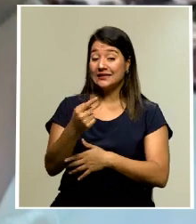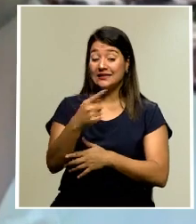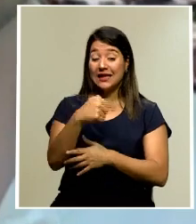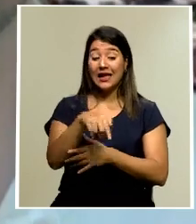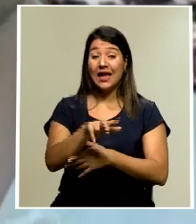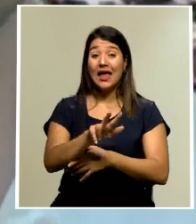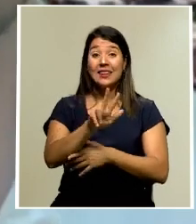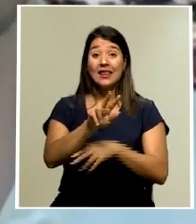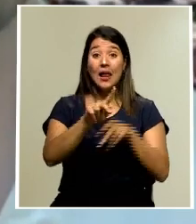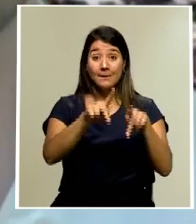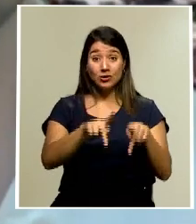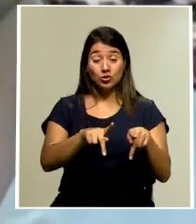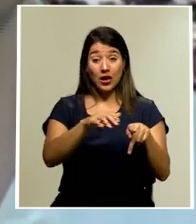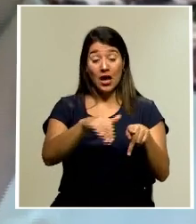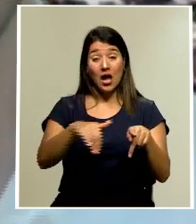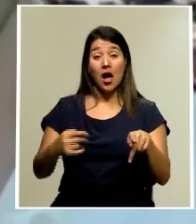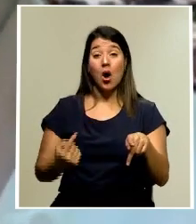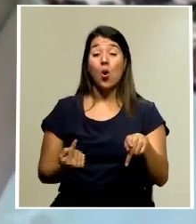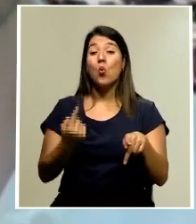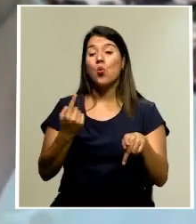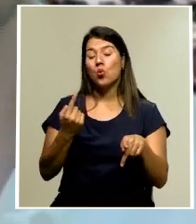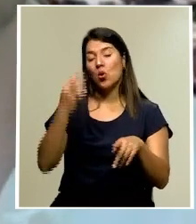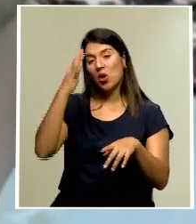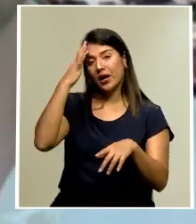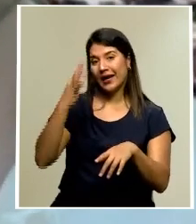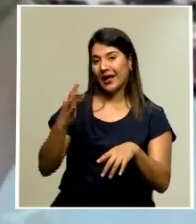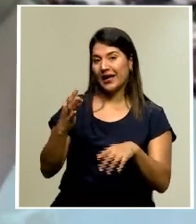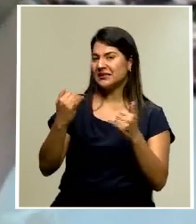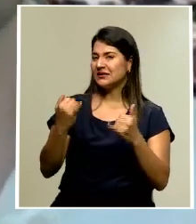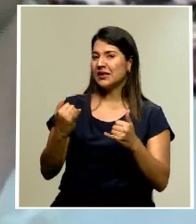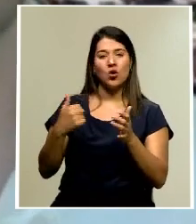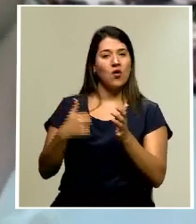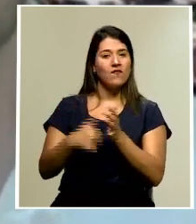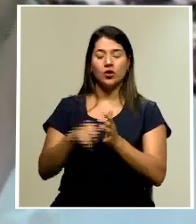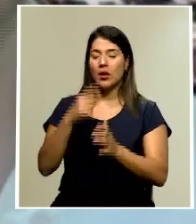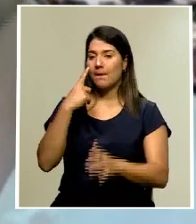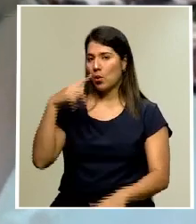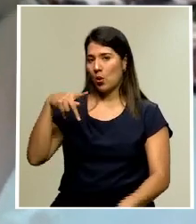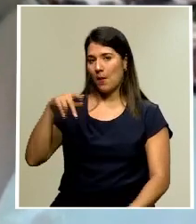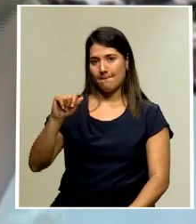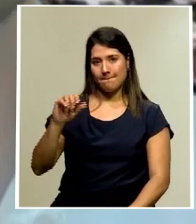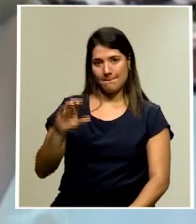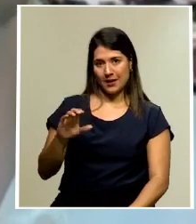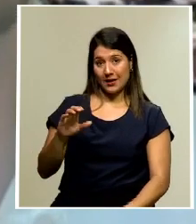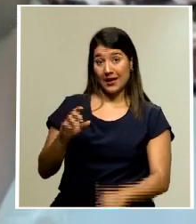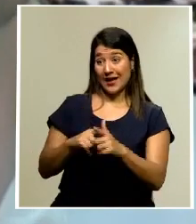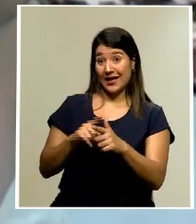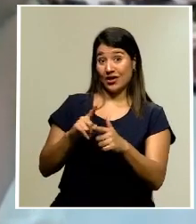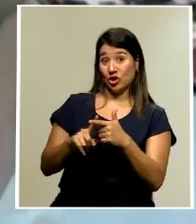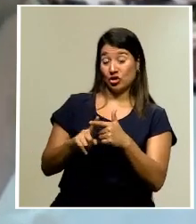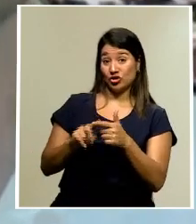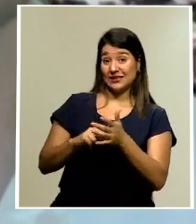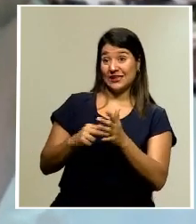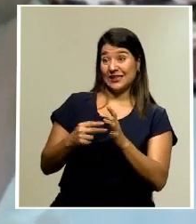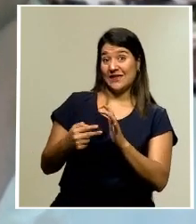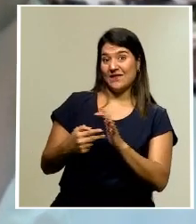3 personas en el país consideran que ya no votarían por el PAC. Ahí hay una tercera parte.